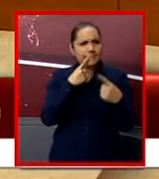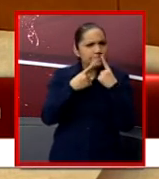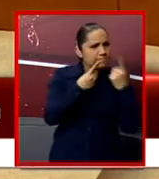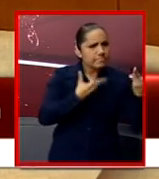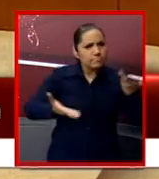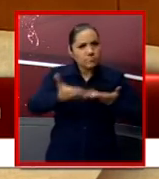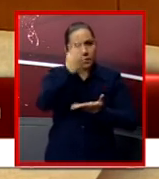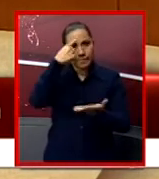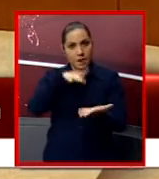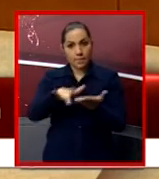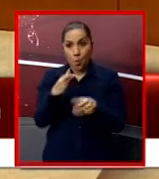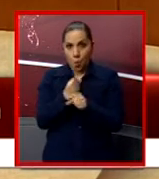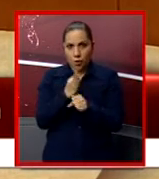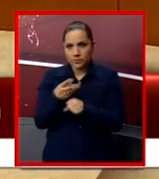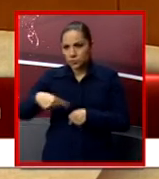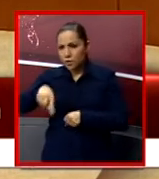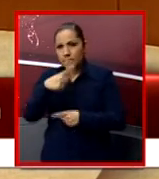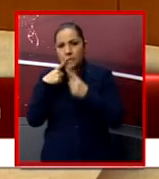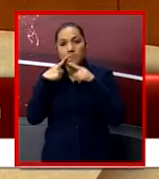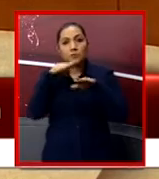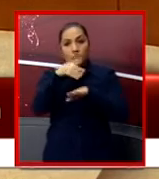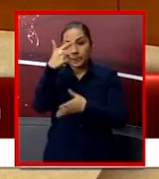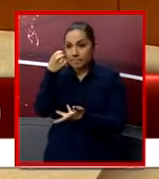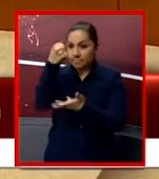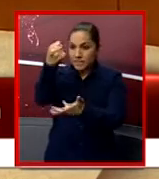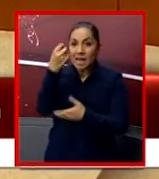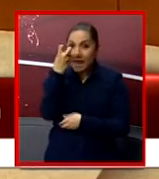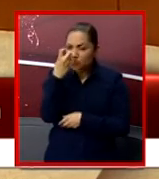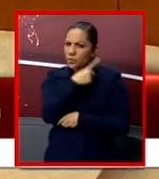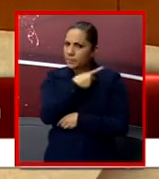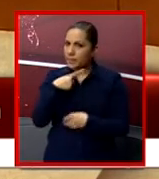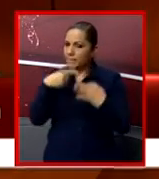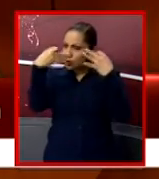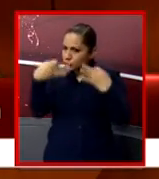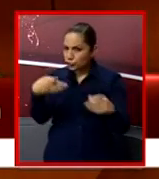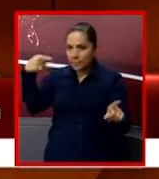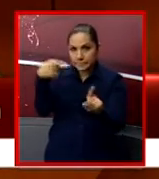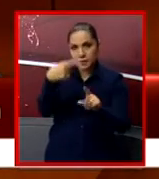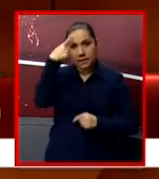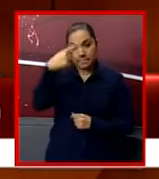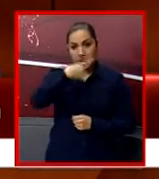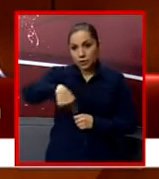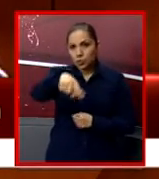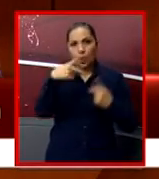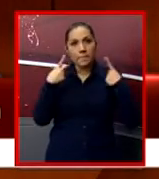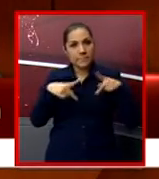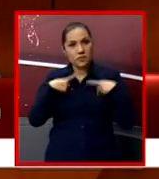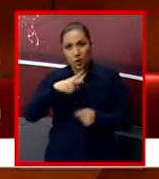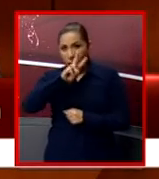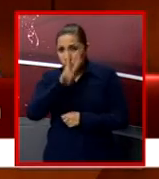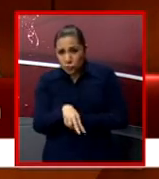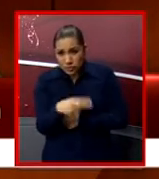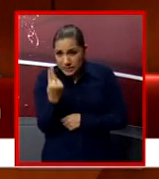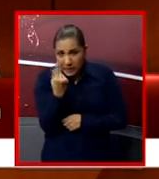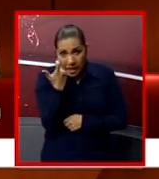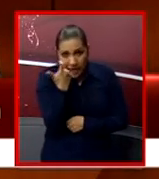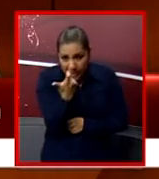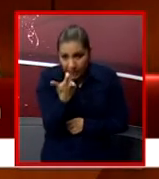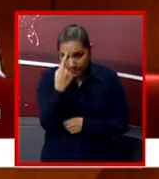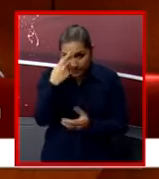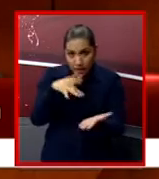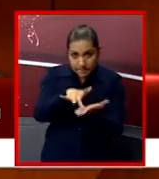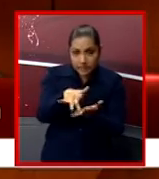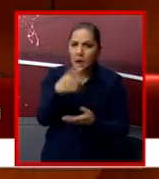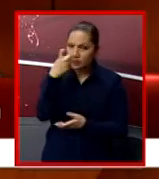para brindar un bienestar y atender realmente a las familias más necesitadas. La reconstrucción llevará